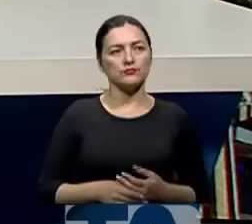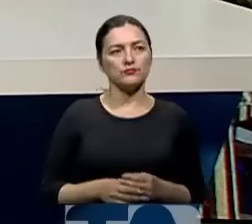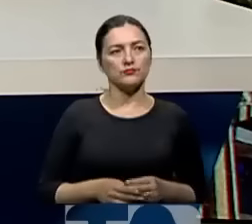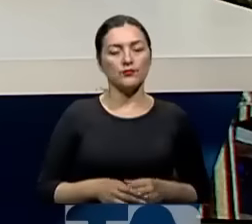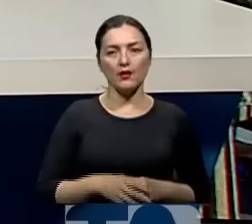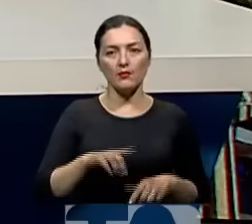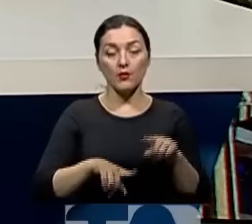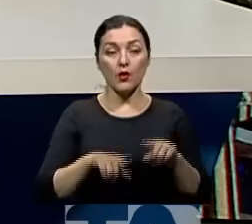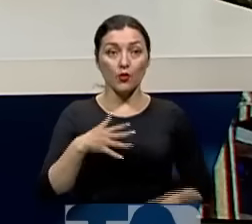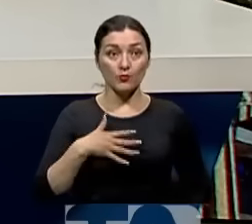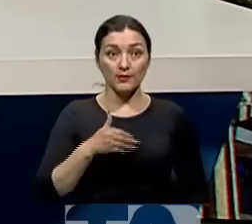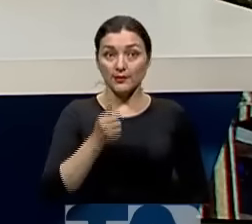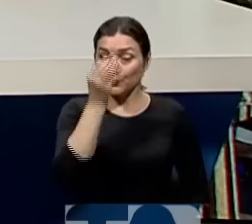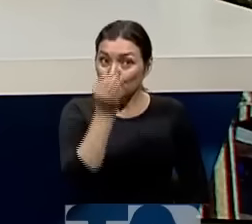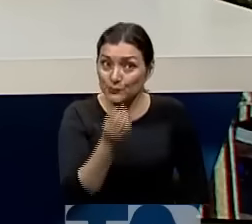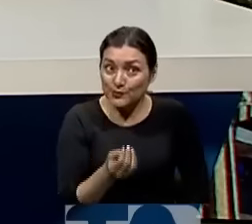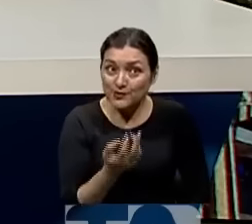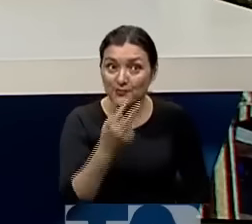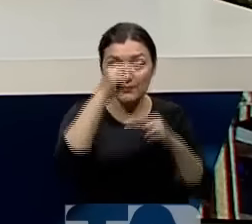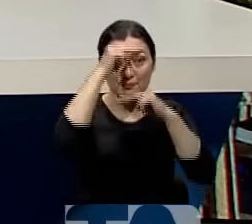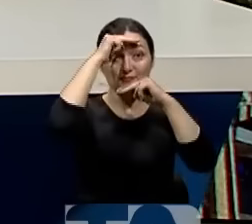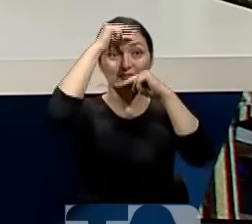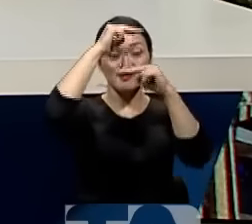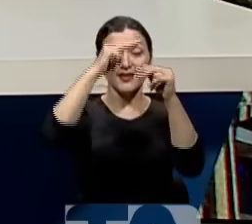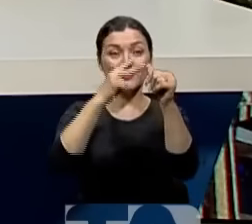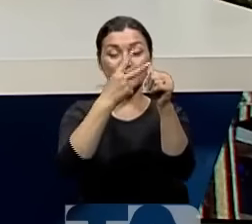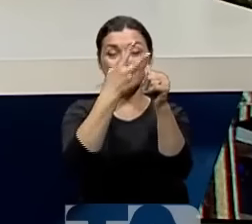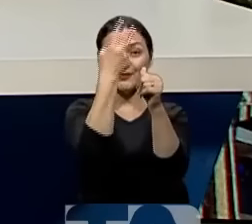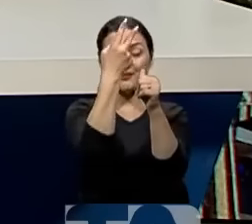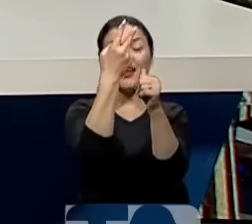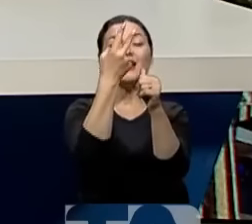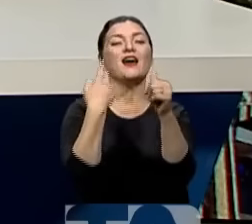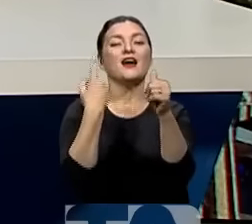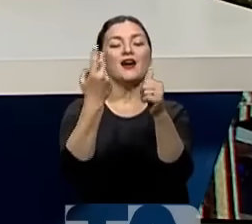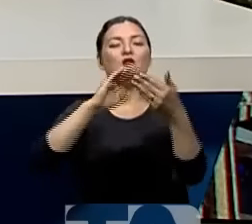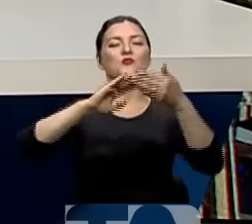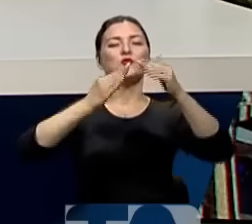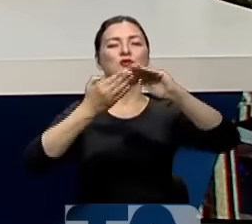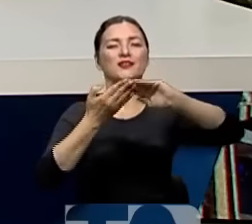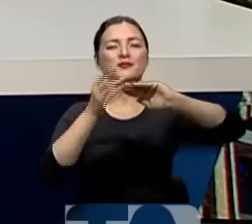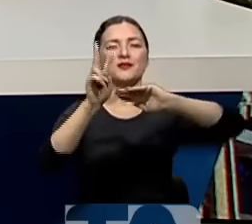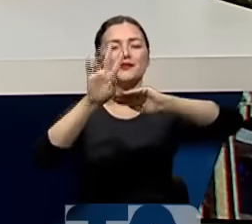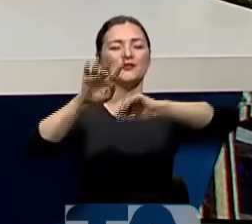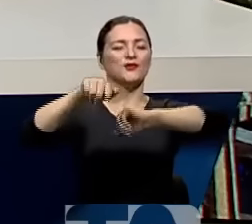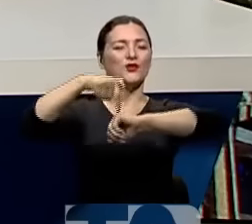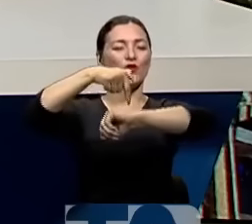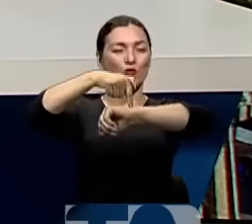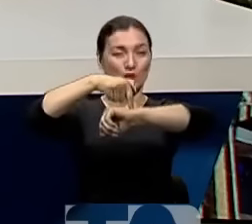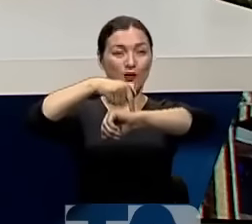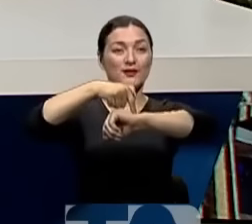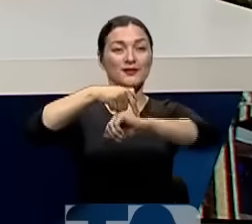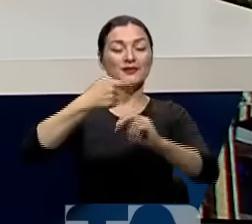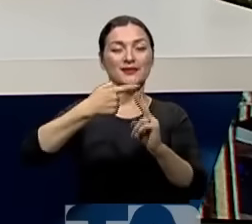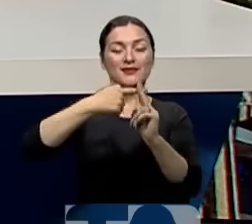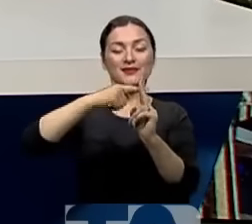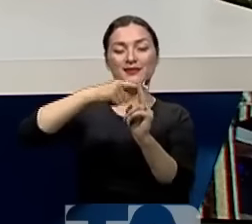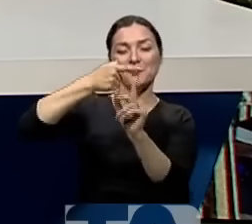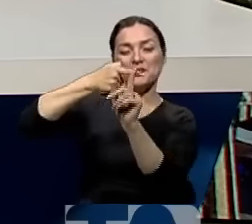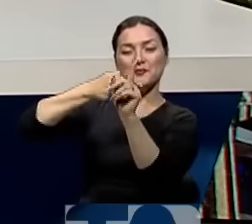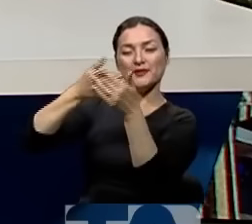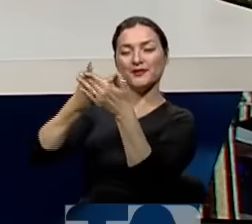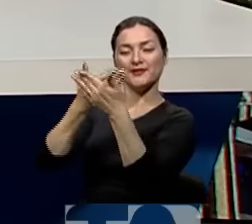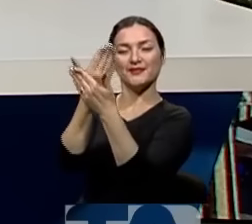Amigos televidentes, muy buenos días y bienvenidos a la segunda emisión de las noticias locales de 24 horas. Hoy arrancamos un nuevo mes, es